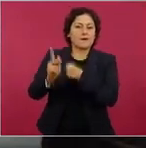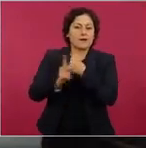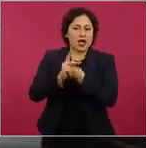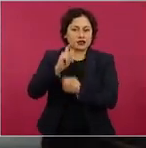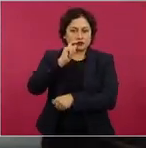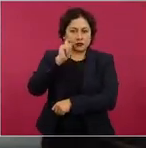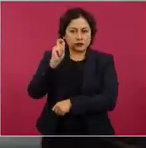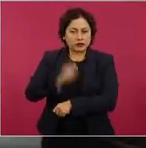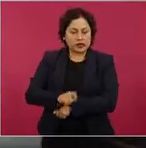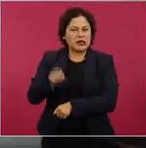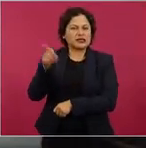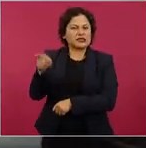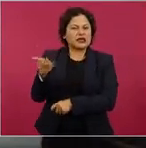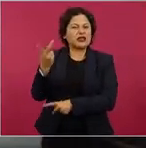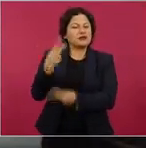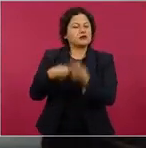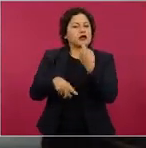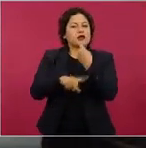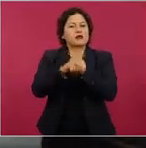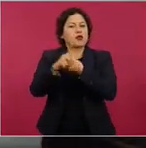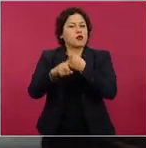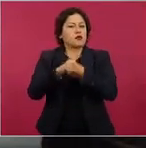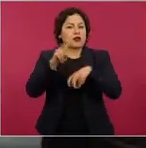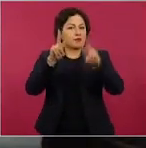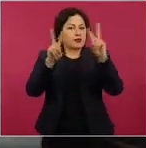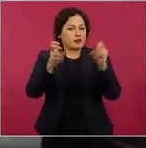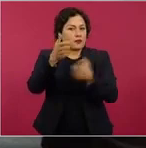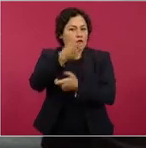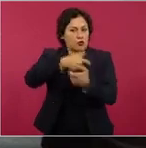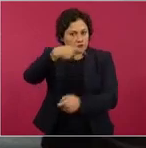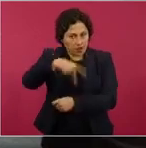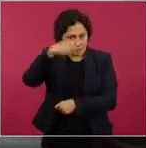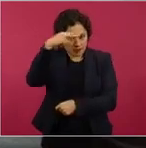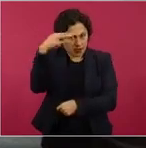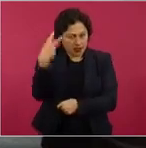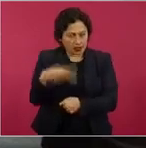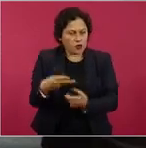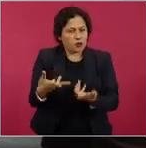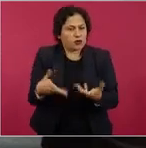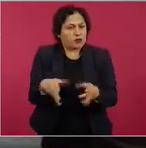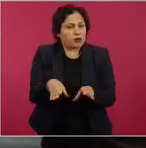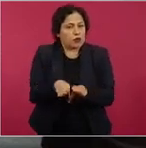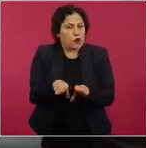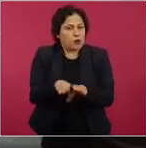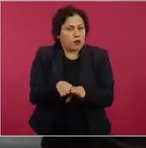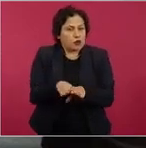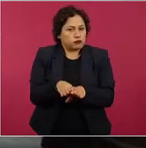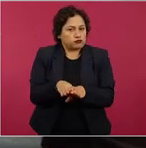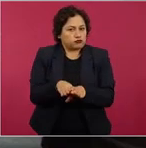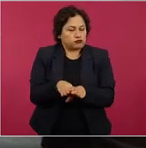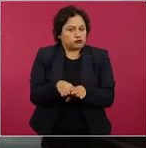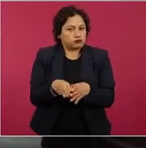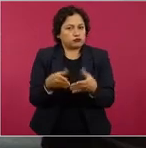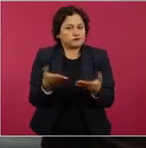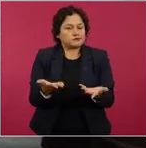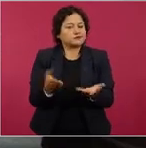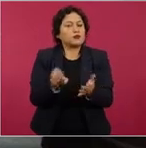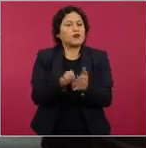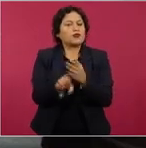¿hasta dónde afectaría a la economía mexicana con respecto a determinadas